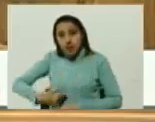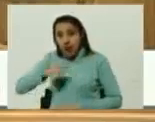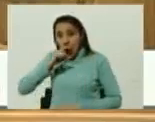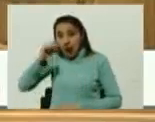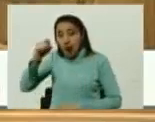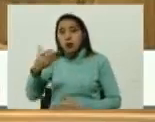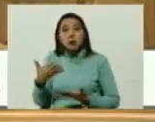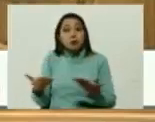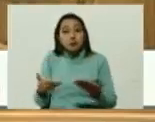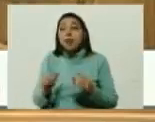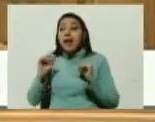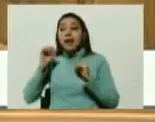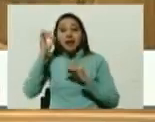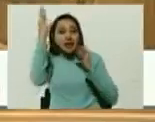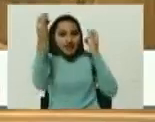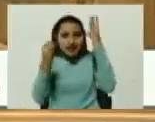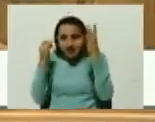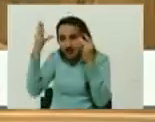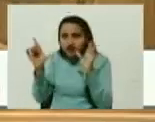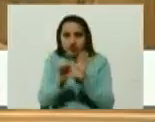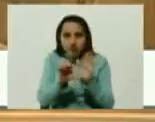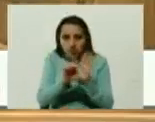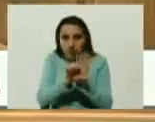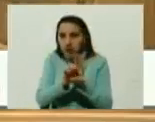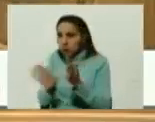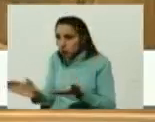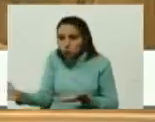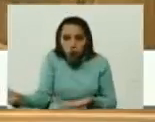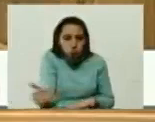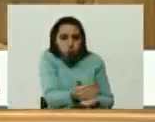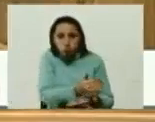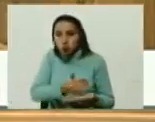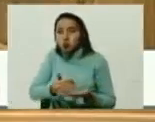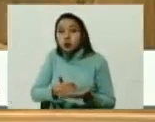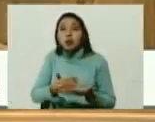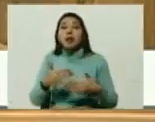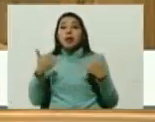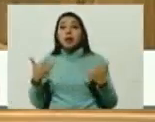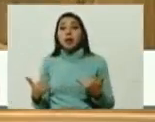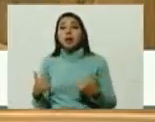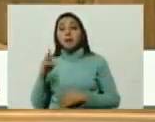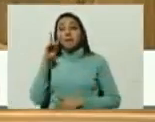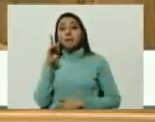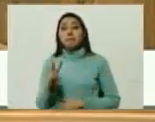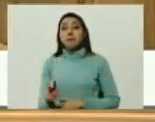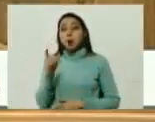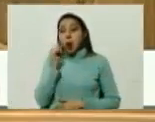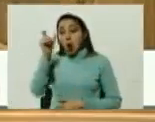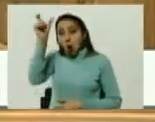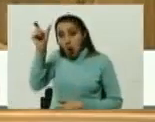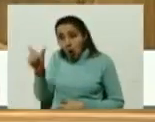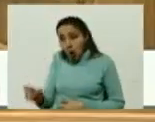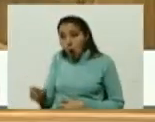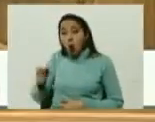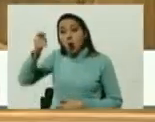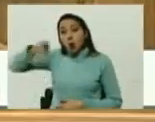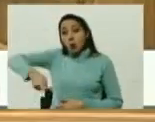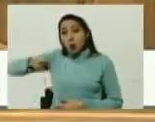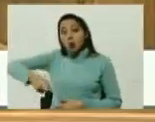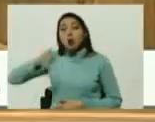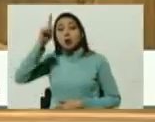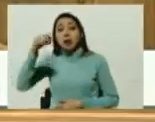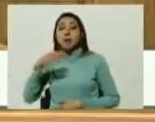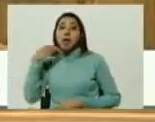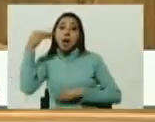cantidad de iniciativas legislativas y recientemente veíamos al ciudadano contralor general de la república también haciendo un ejercicio